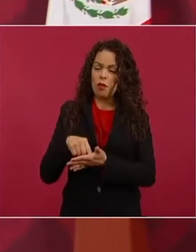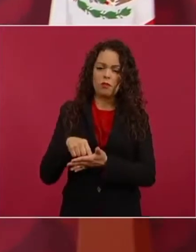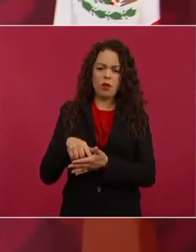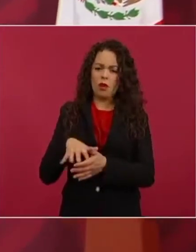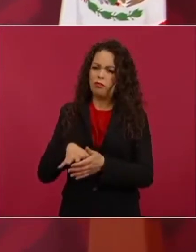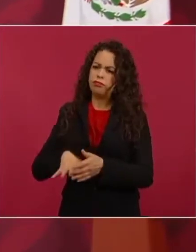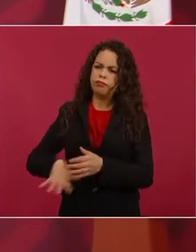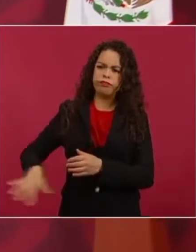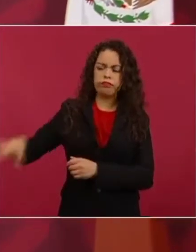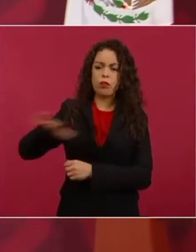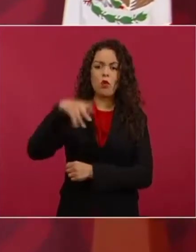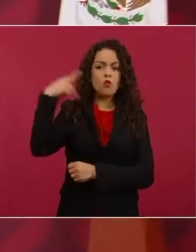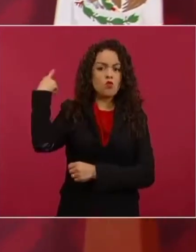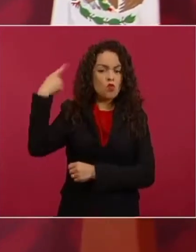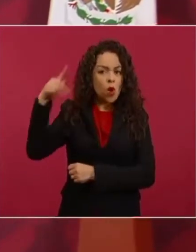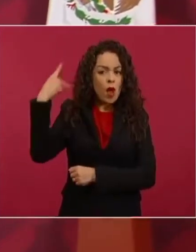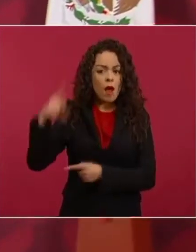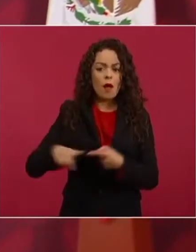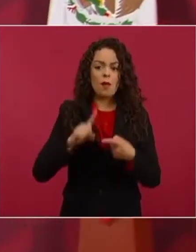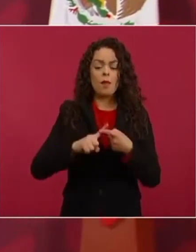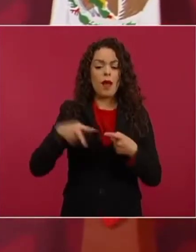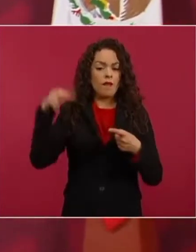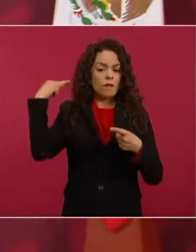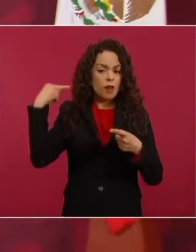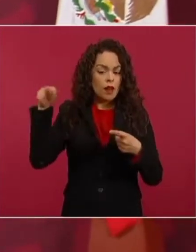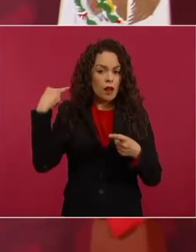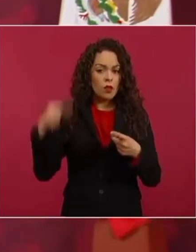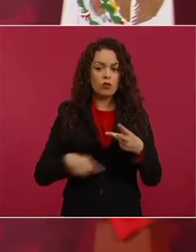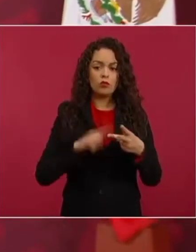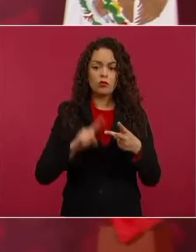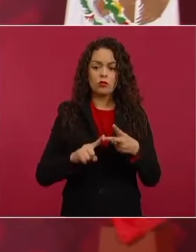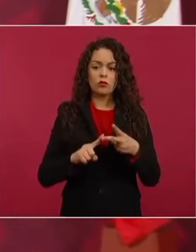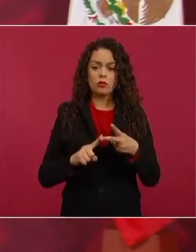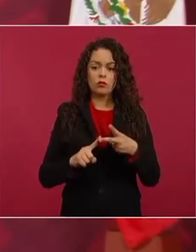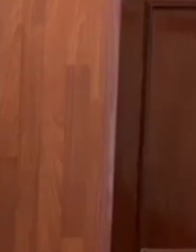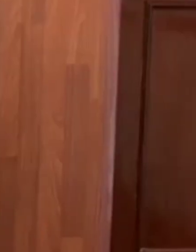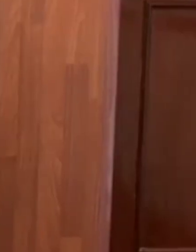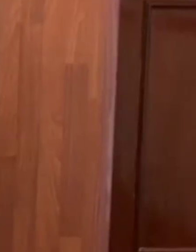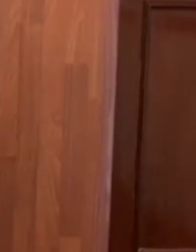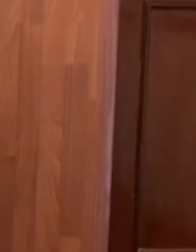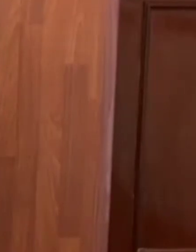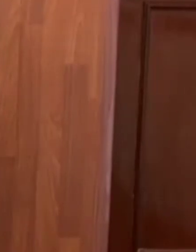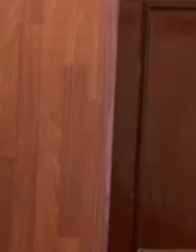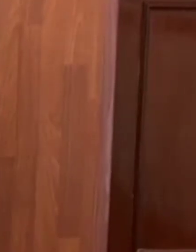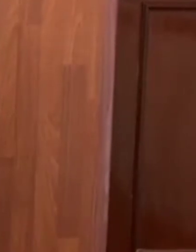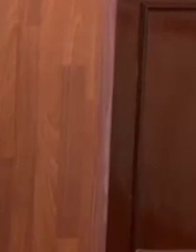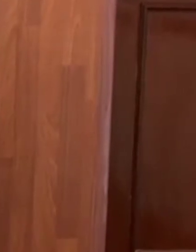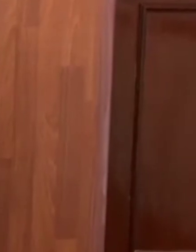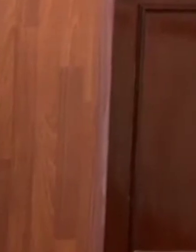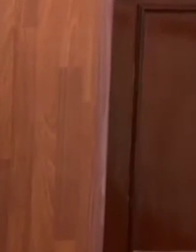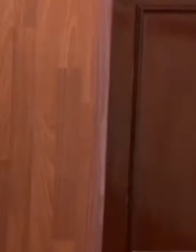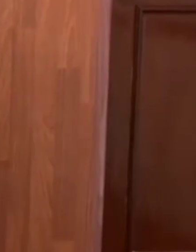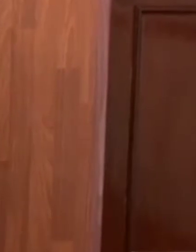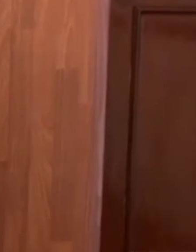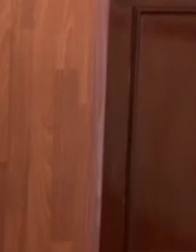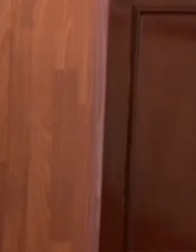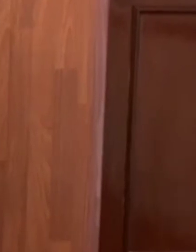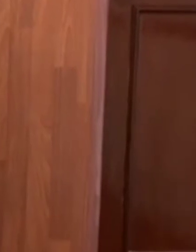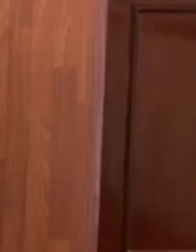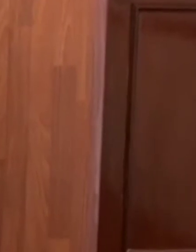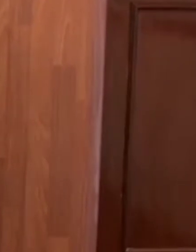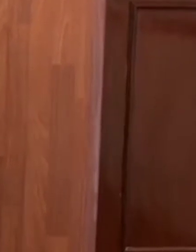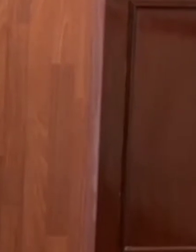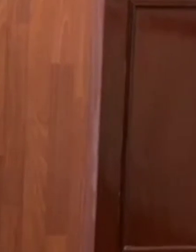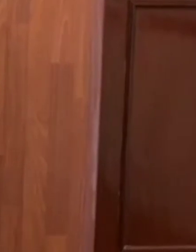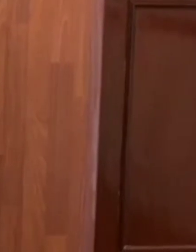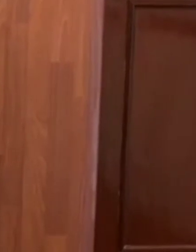López Obrador, ya que se va a federalizar todos los hospitales del país. Y en el cual, pues, ya ha habido muchas